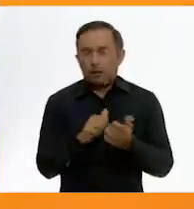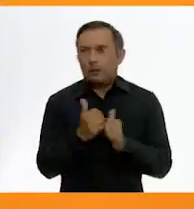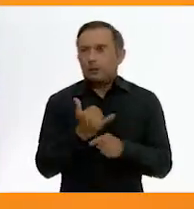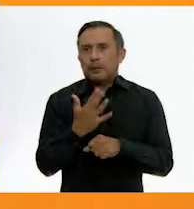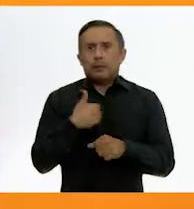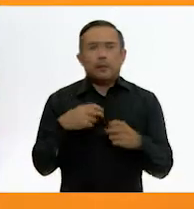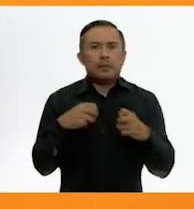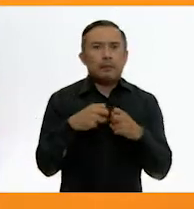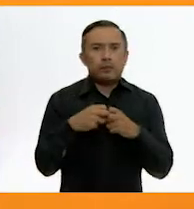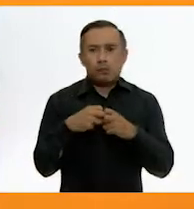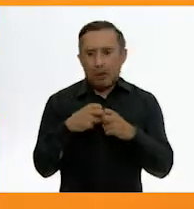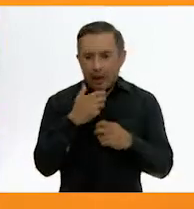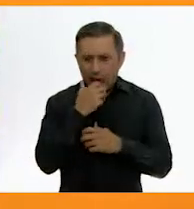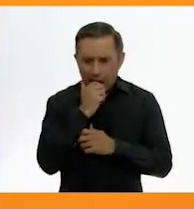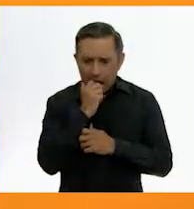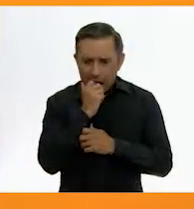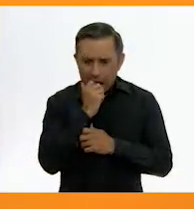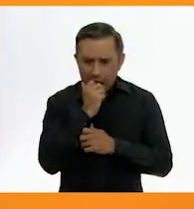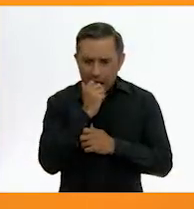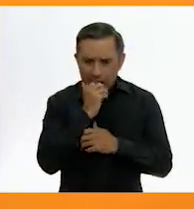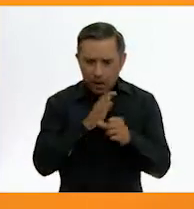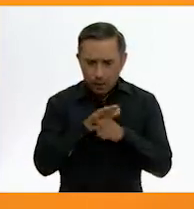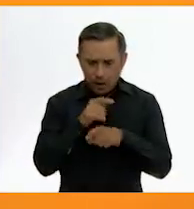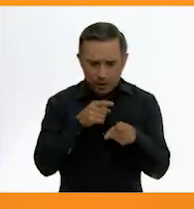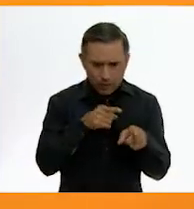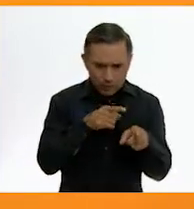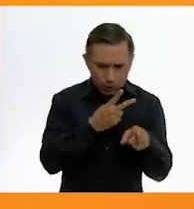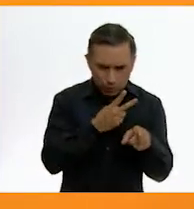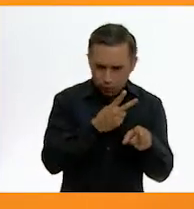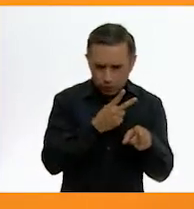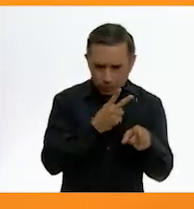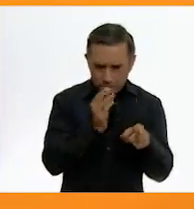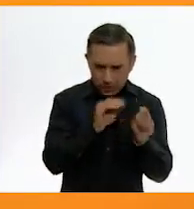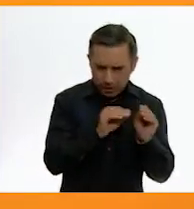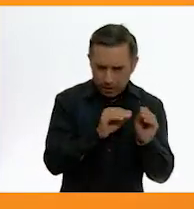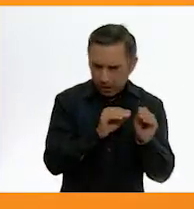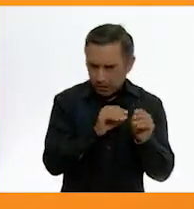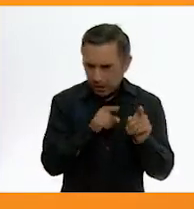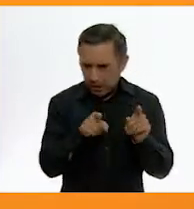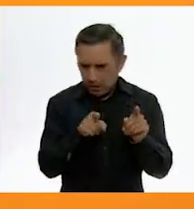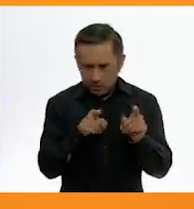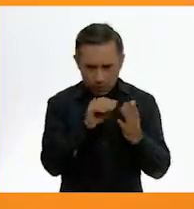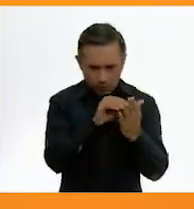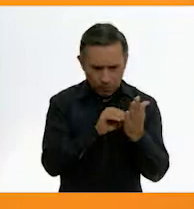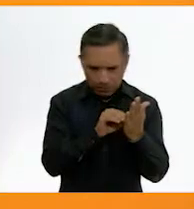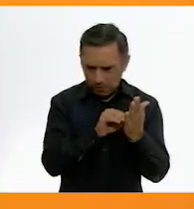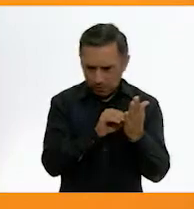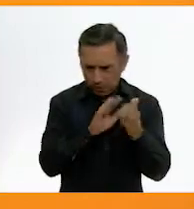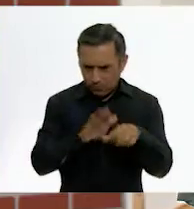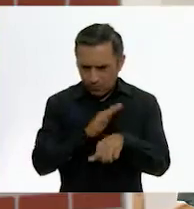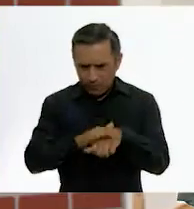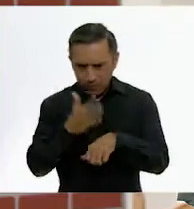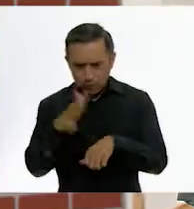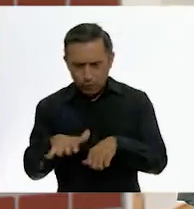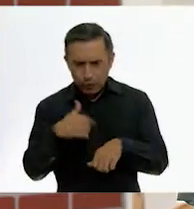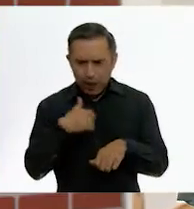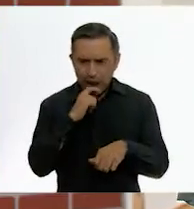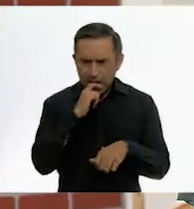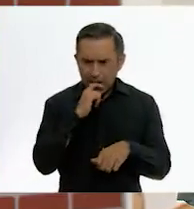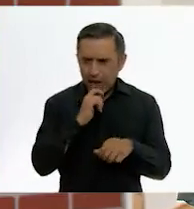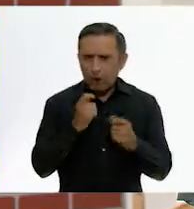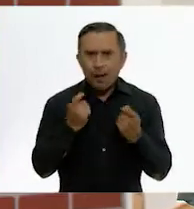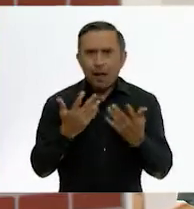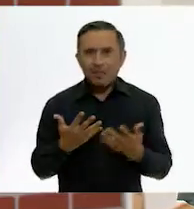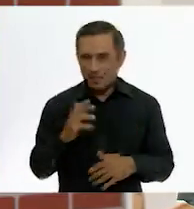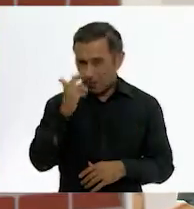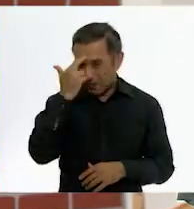por dónde empiezo a rellenar relleno 2 para tener más asegurado ese 10 o qué hago fíjate bien te